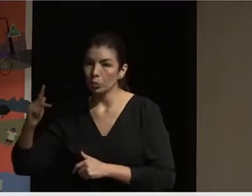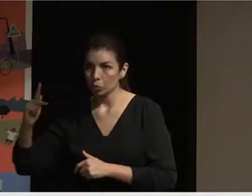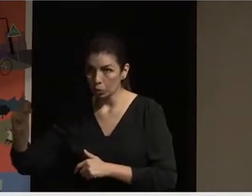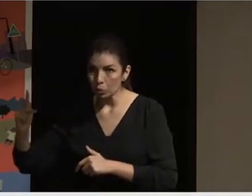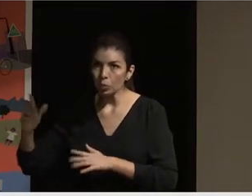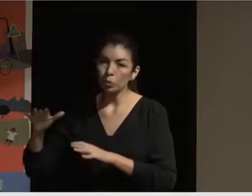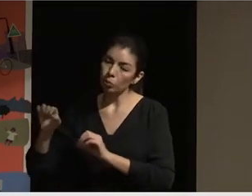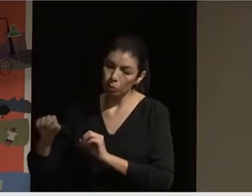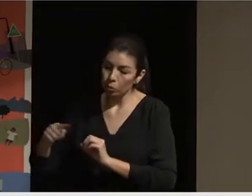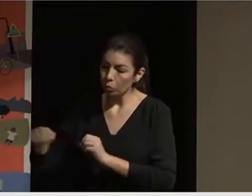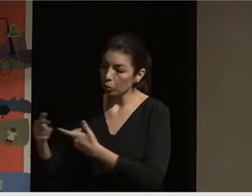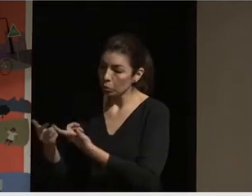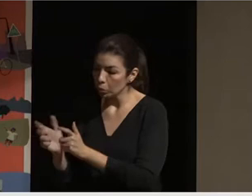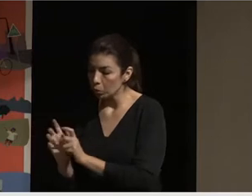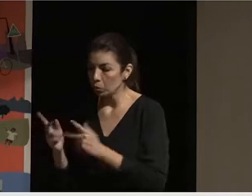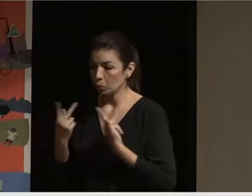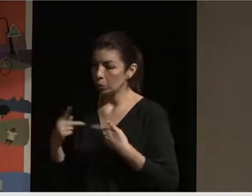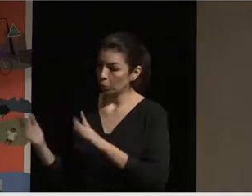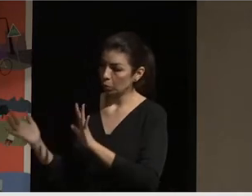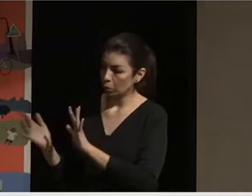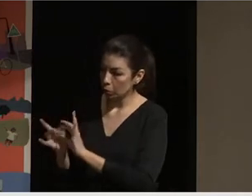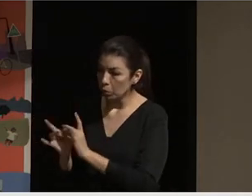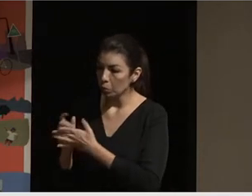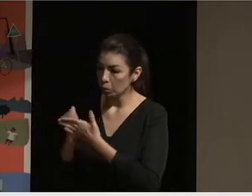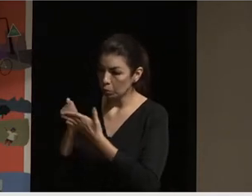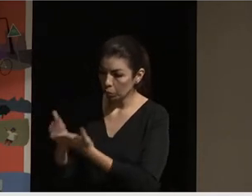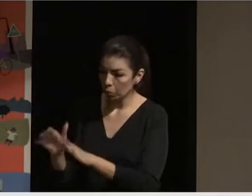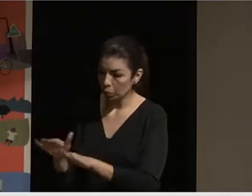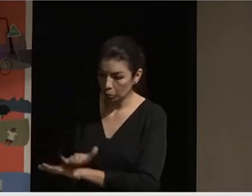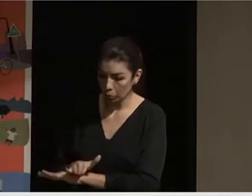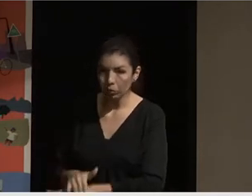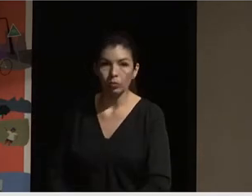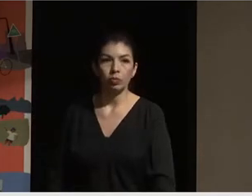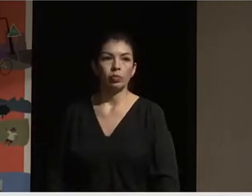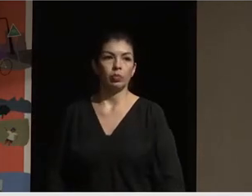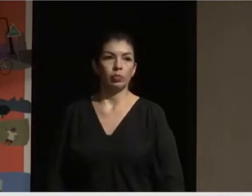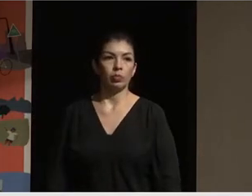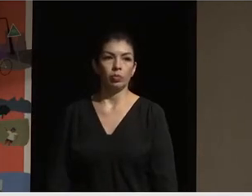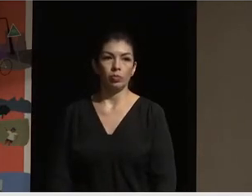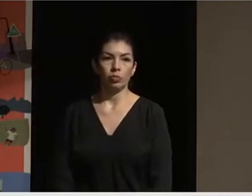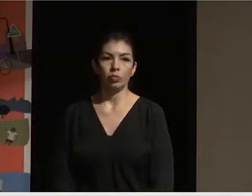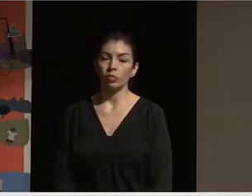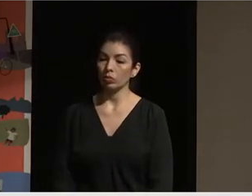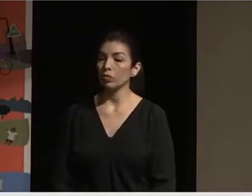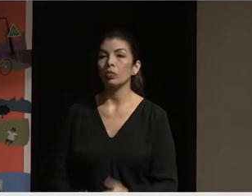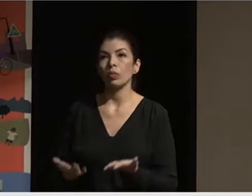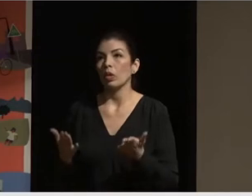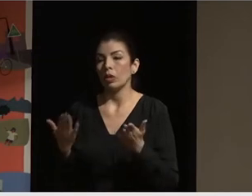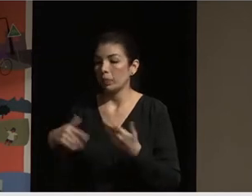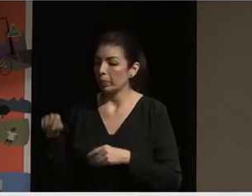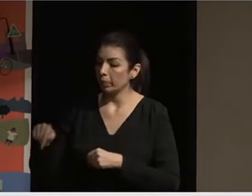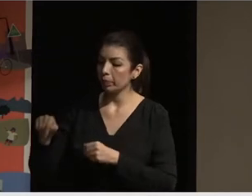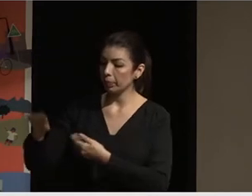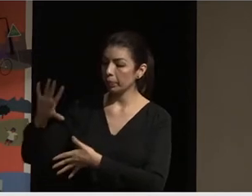la importancia que tienen los centros históricos con toda esta carga conceptual de la cuestión de la historia, el patrimonio, etcétera, ¿no? Entonces también ver